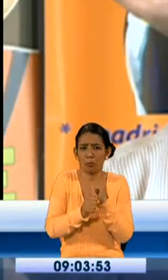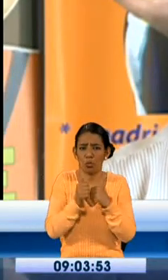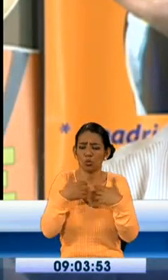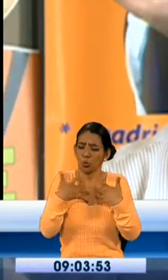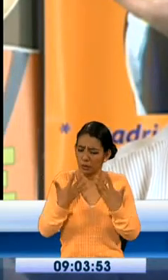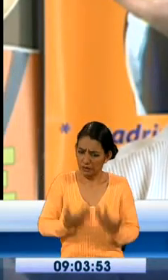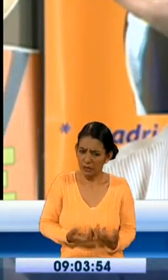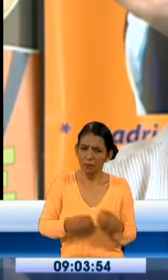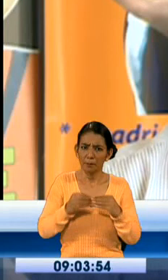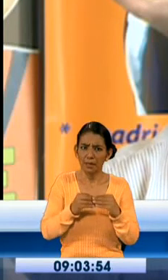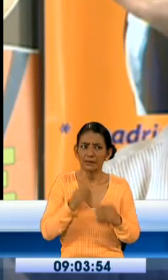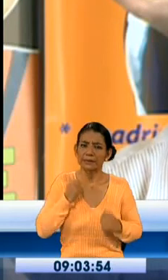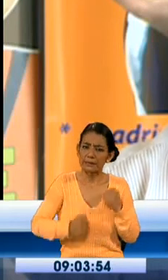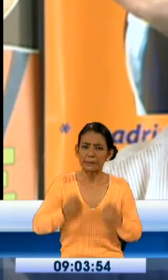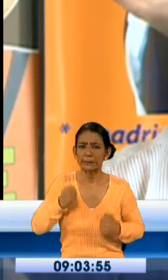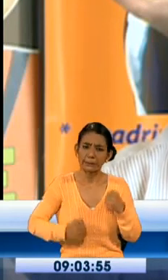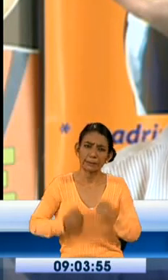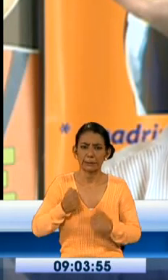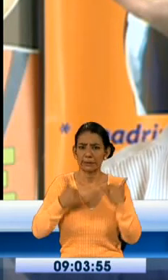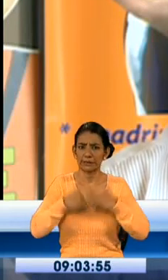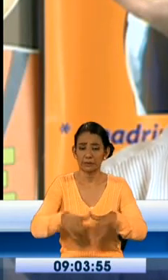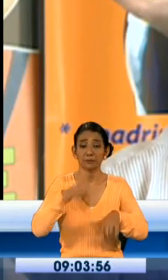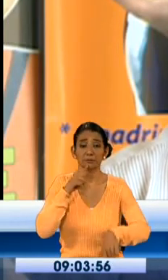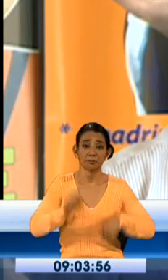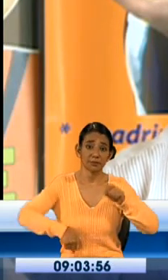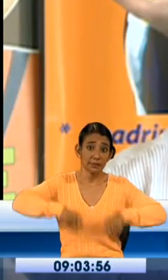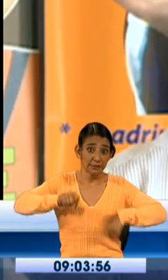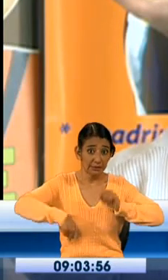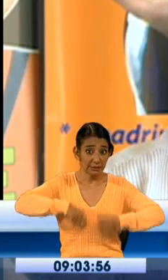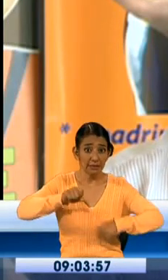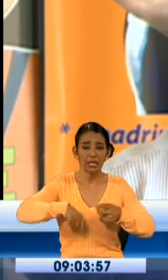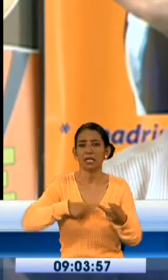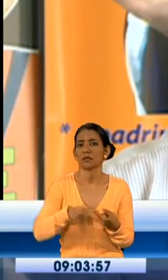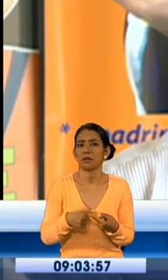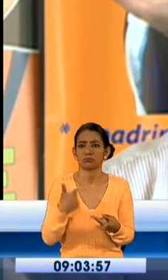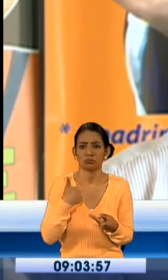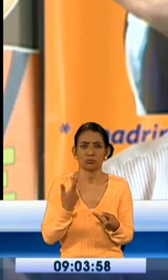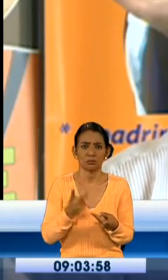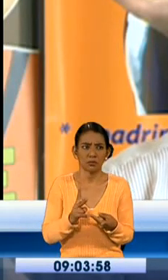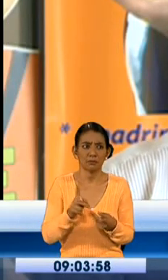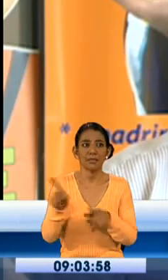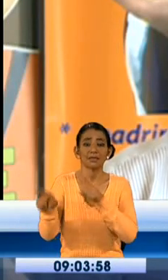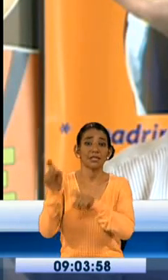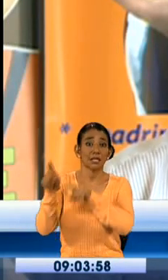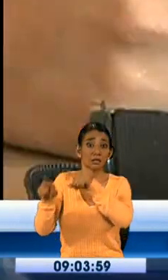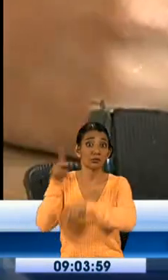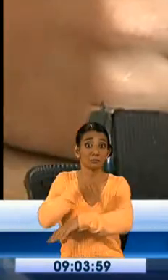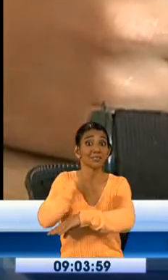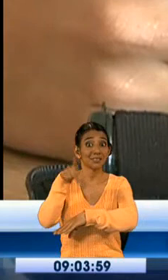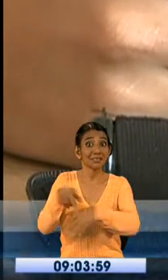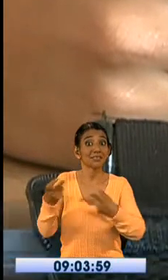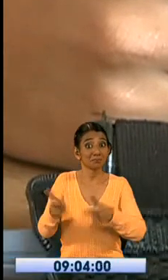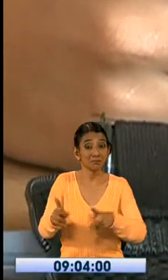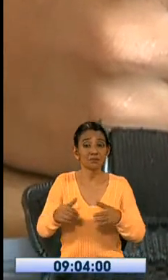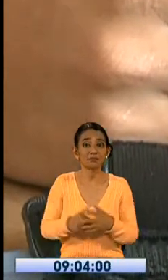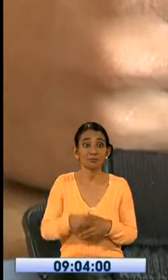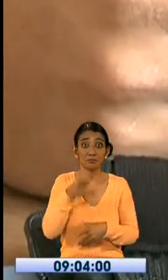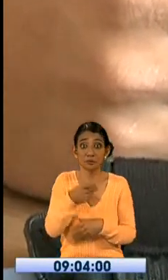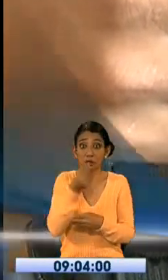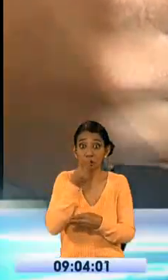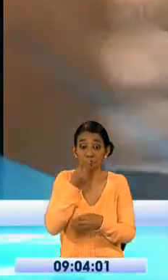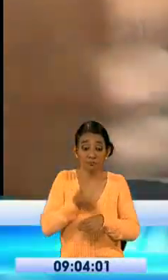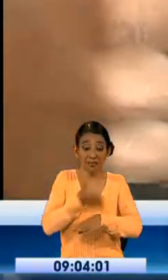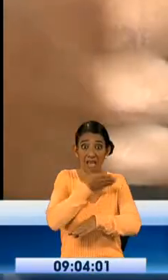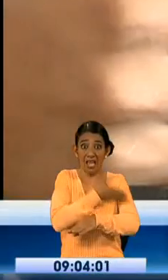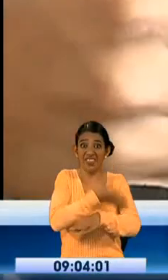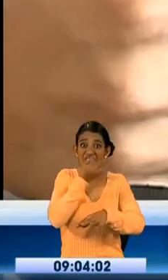hacer carreras frecuentemente, hago bicicleta, un tiempo fui hasta seleccionado de Pichincha. Ellos antes de cada comida tienen que